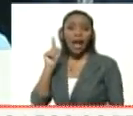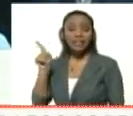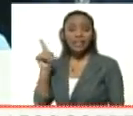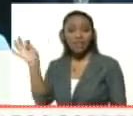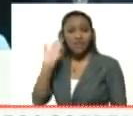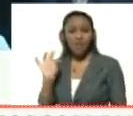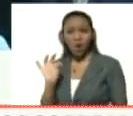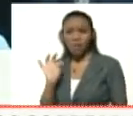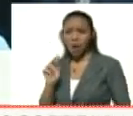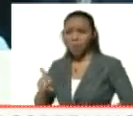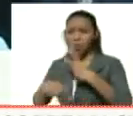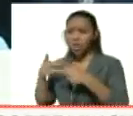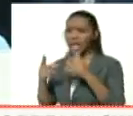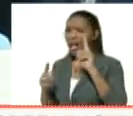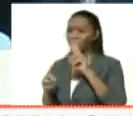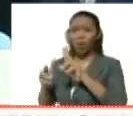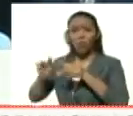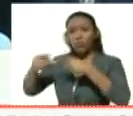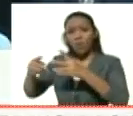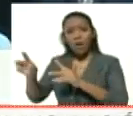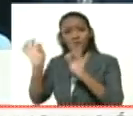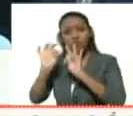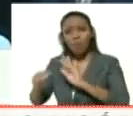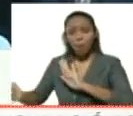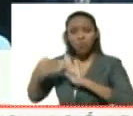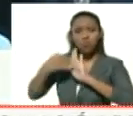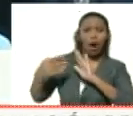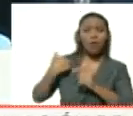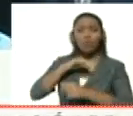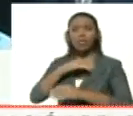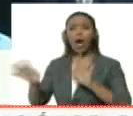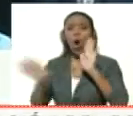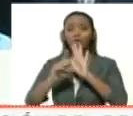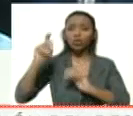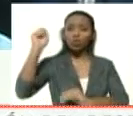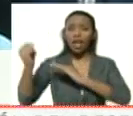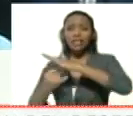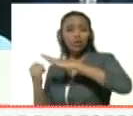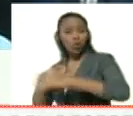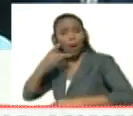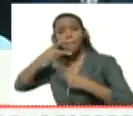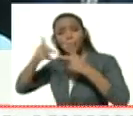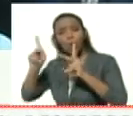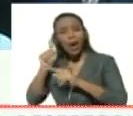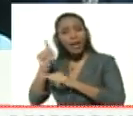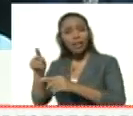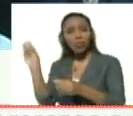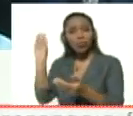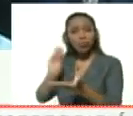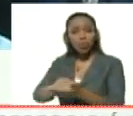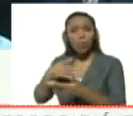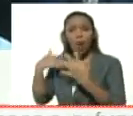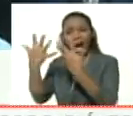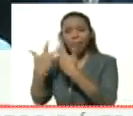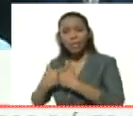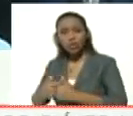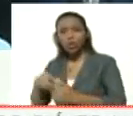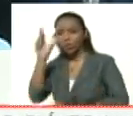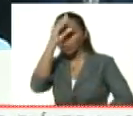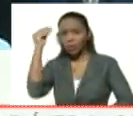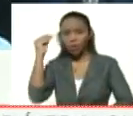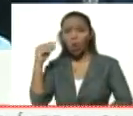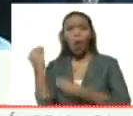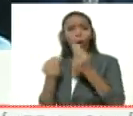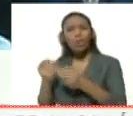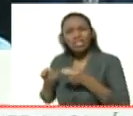salvajada política como un nuevo atentado a nuestra Constitución e instituciones públicas, incoado por la administración de Donald Trump como